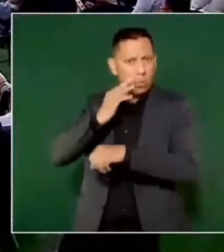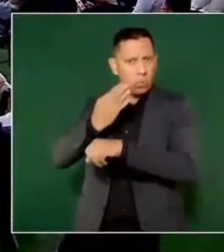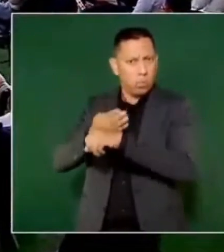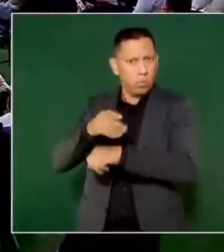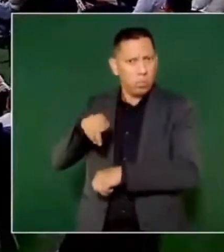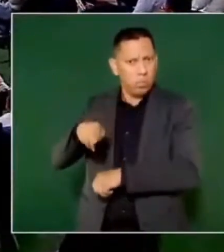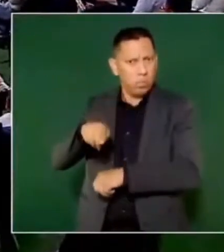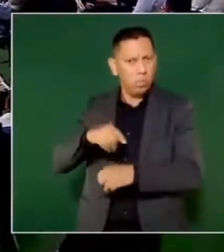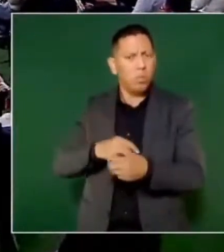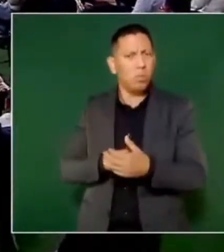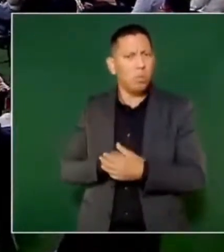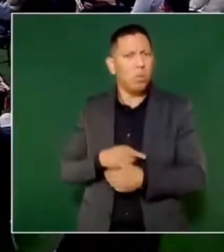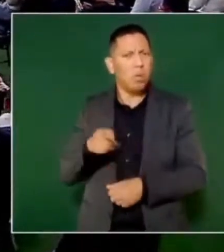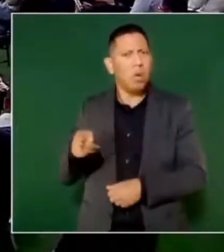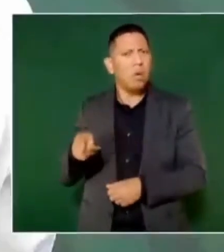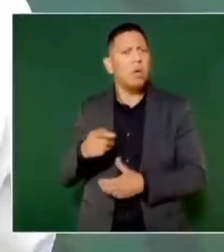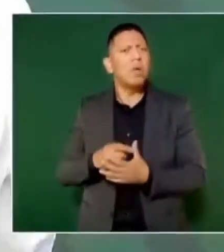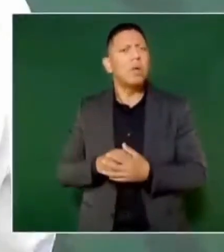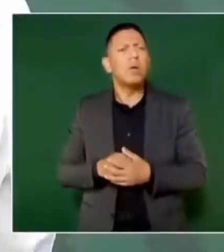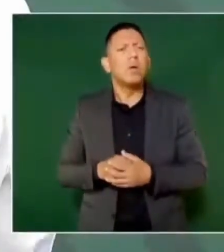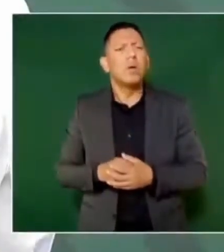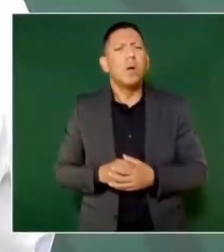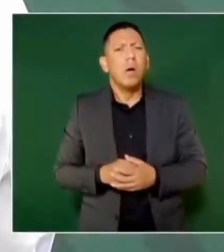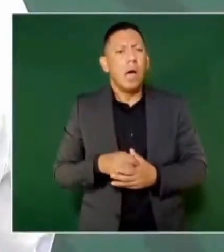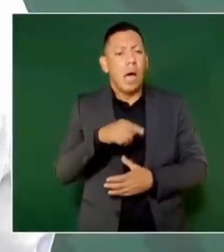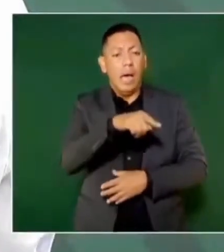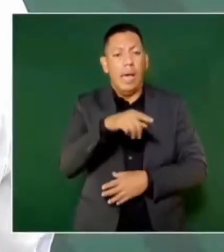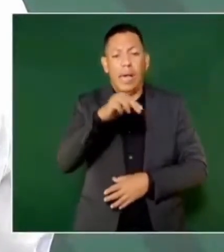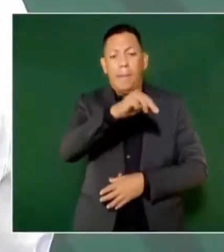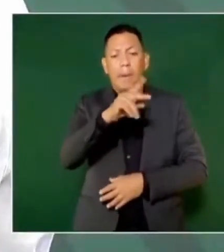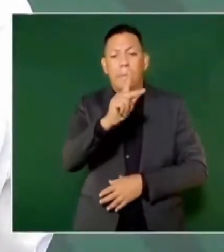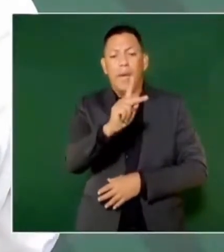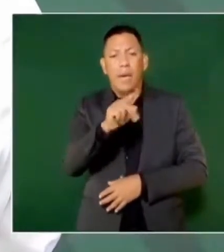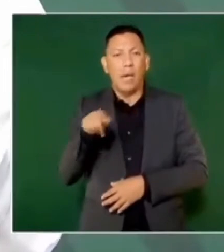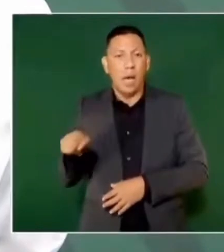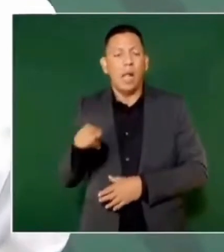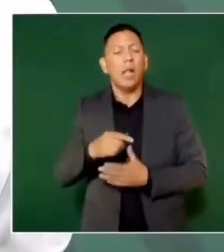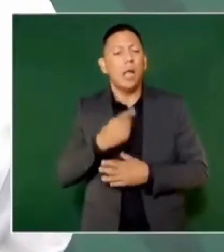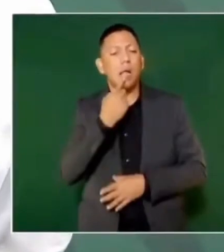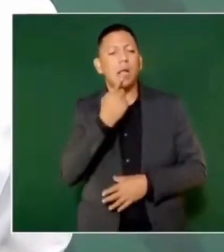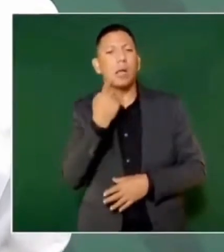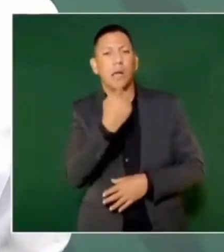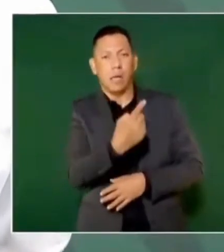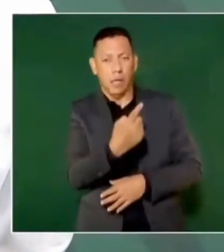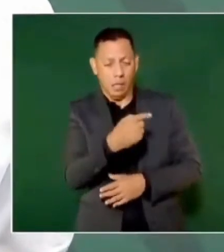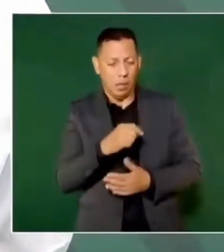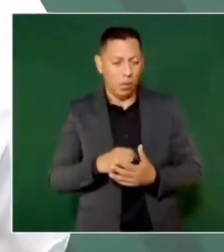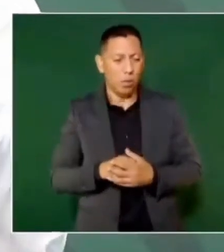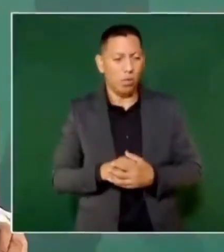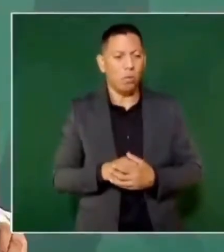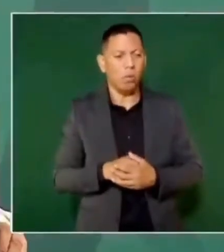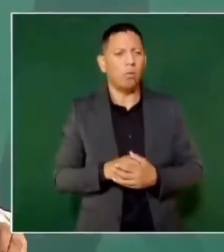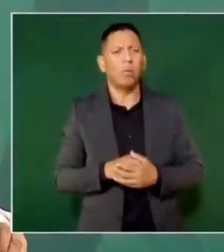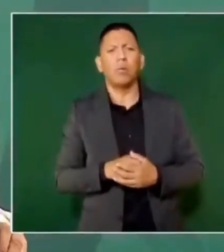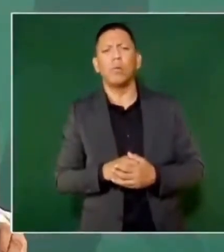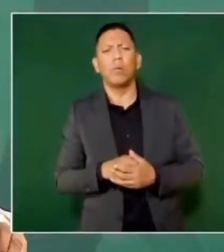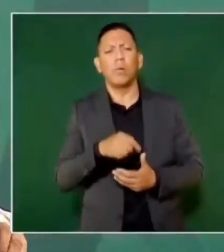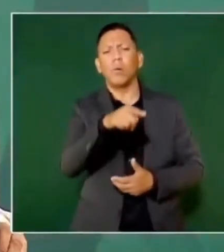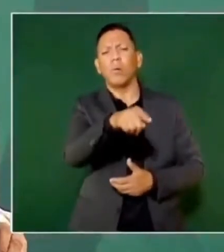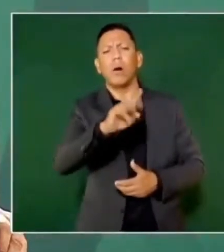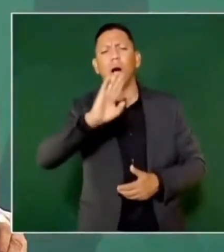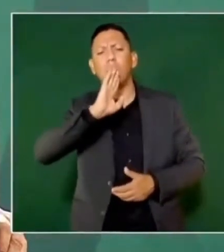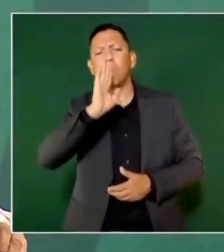en donde le daban de plazo al Ministerio Público que acusaba a los supuestos